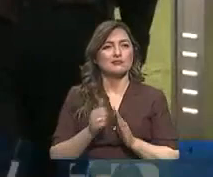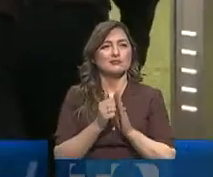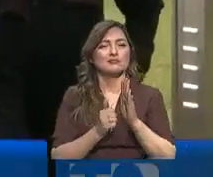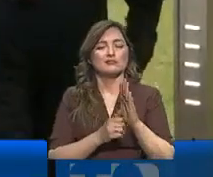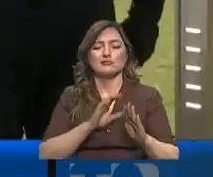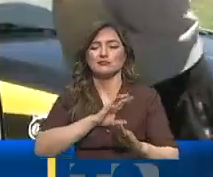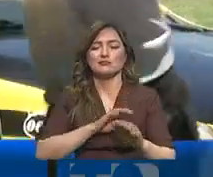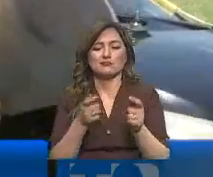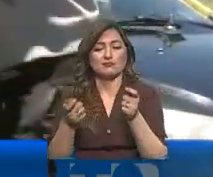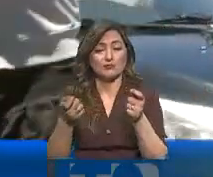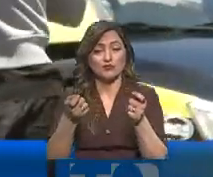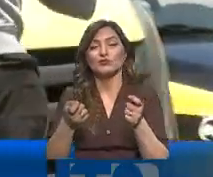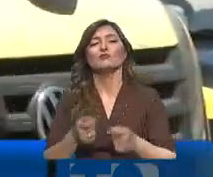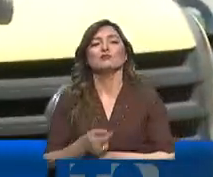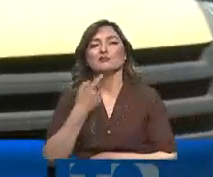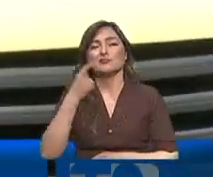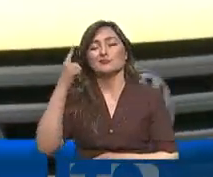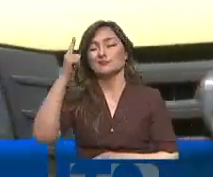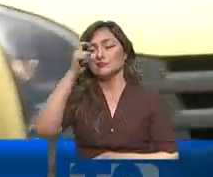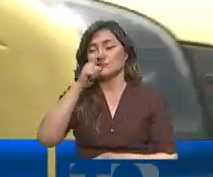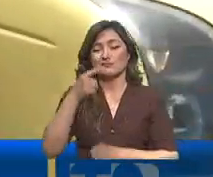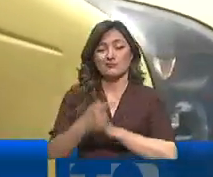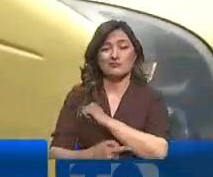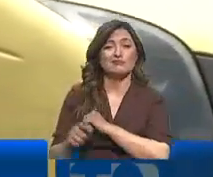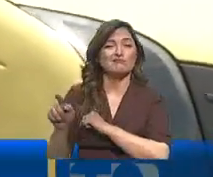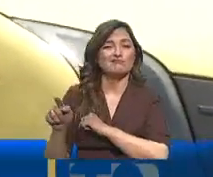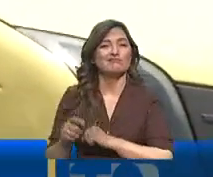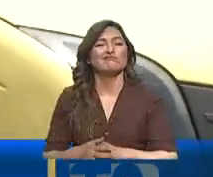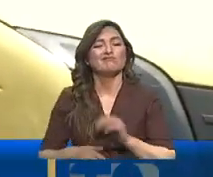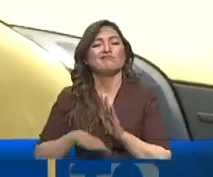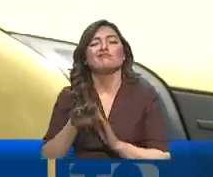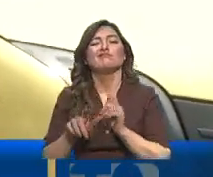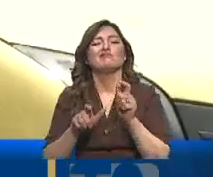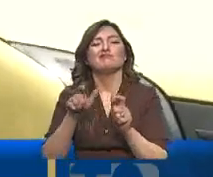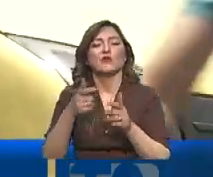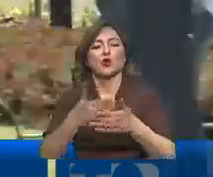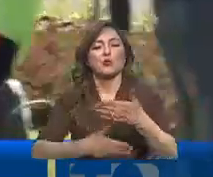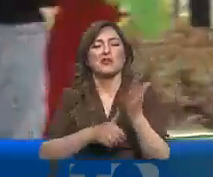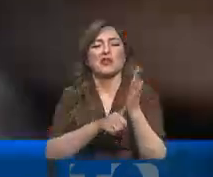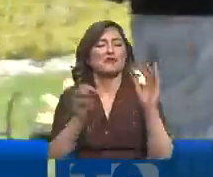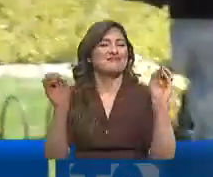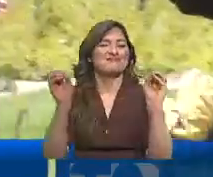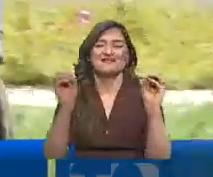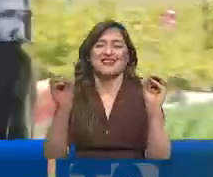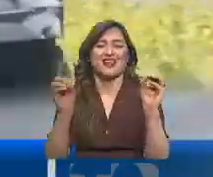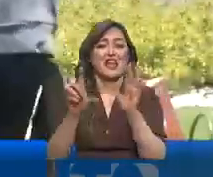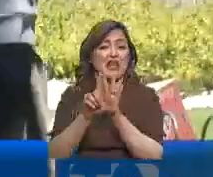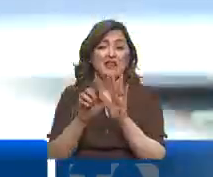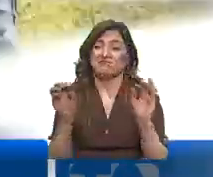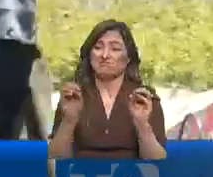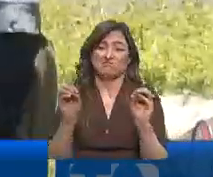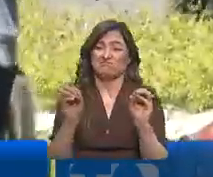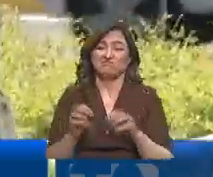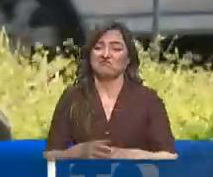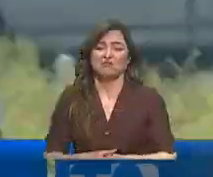de control indica que es complicado sancionar a estas personas porque la mayor parte no cuenta con documentos y se encuentra en situación irregular